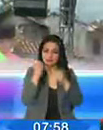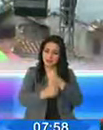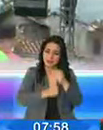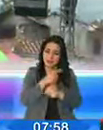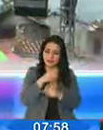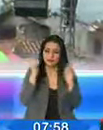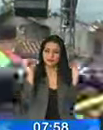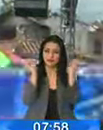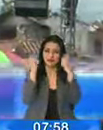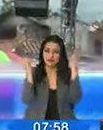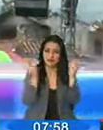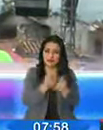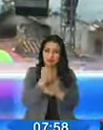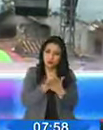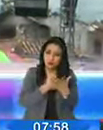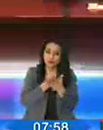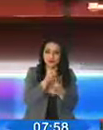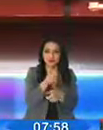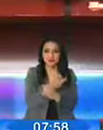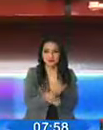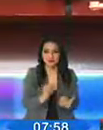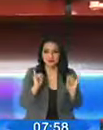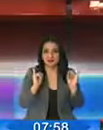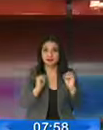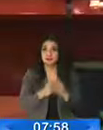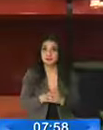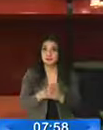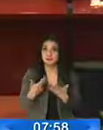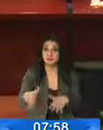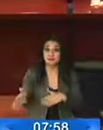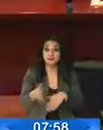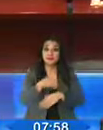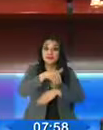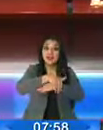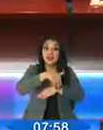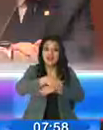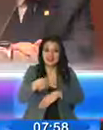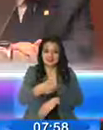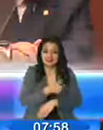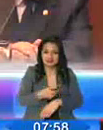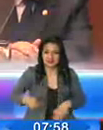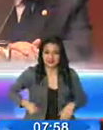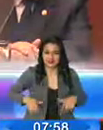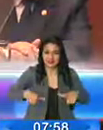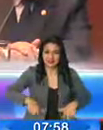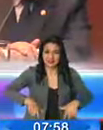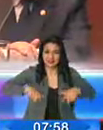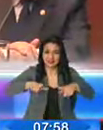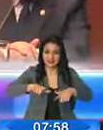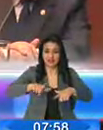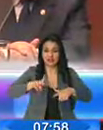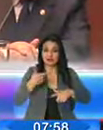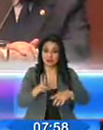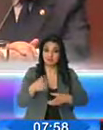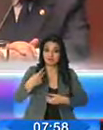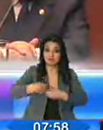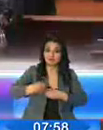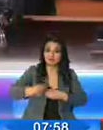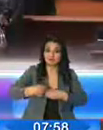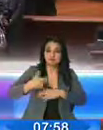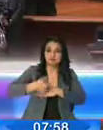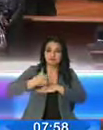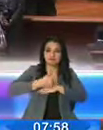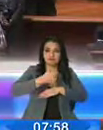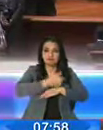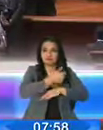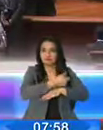lo que es luchar por su independencia. Por la tarde, y ya con la presencia del licenciado Lenín Moreno, presidente del Ecuador, se desarrolló la sesión solemne del